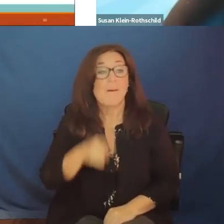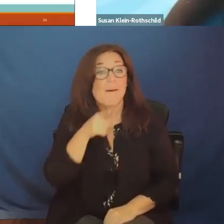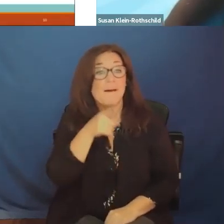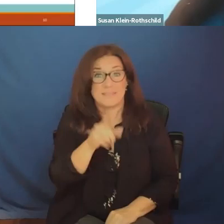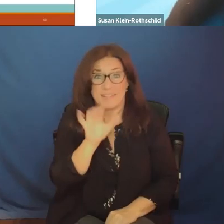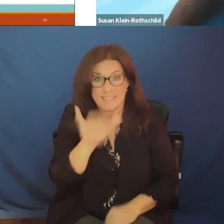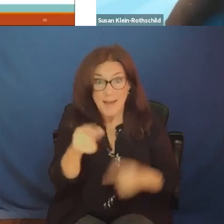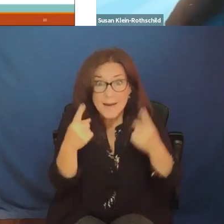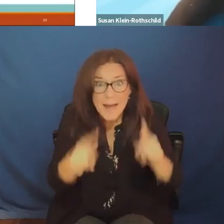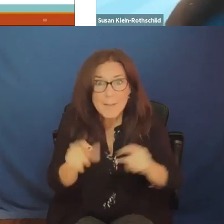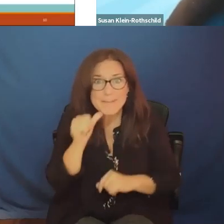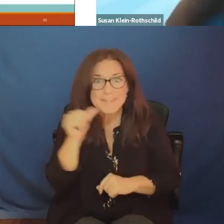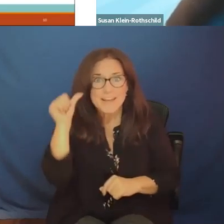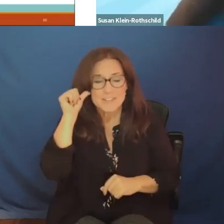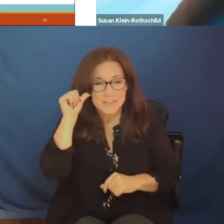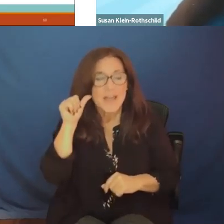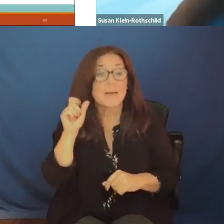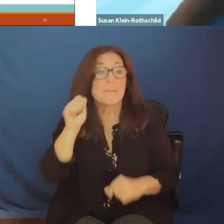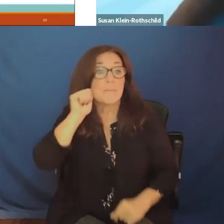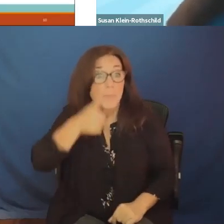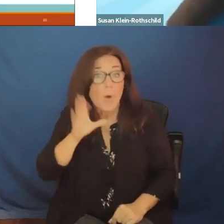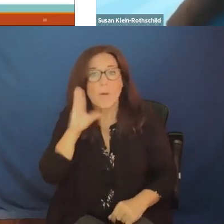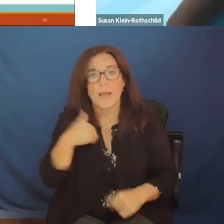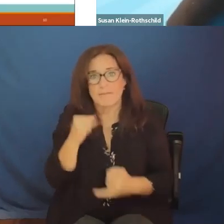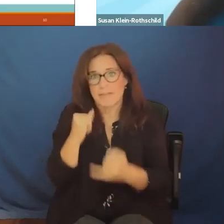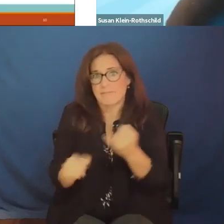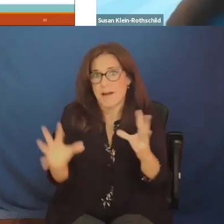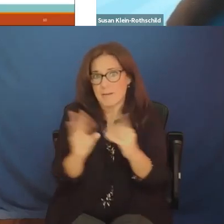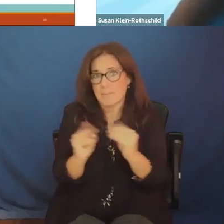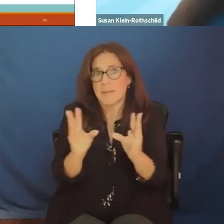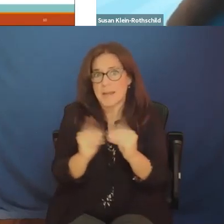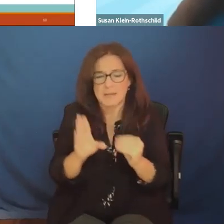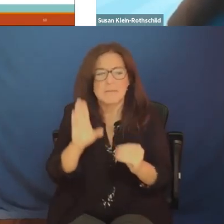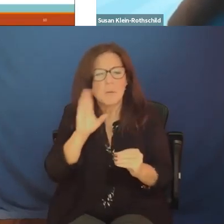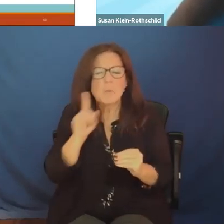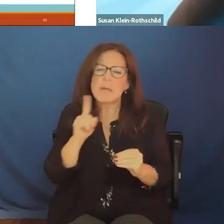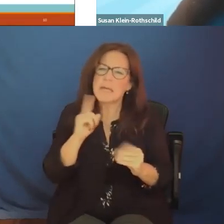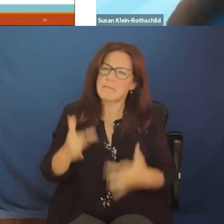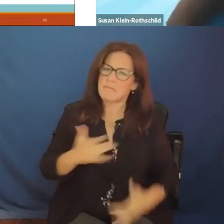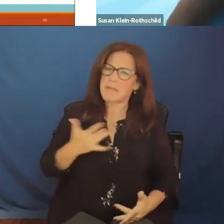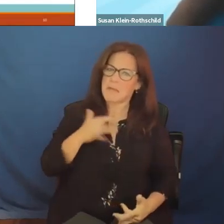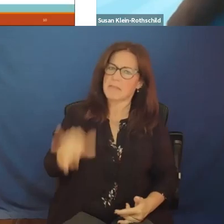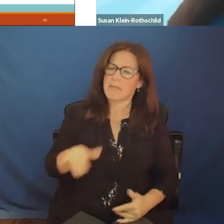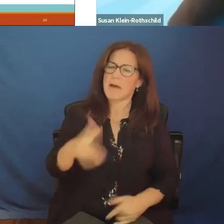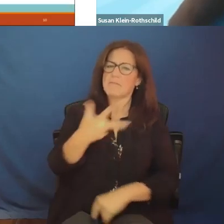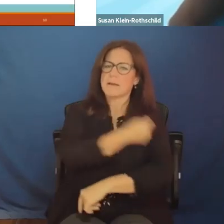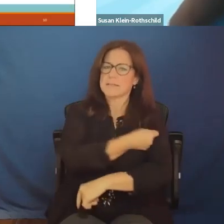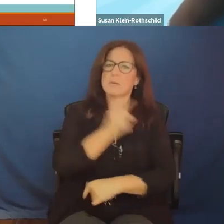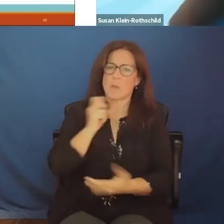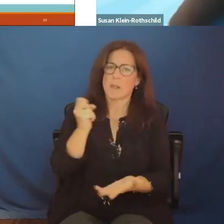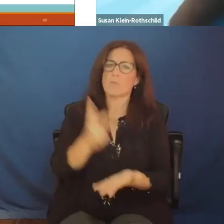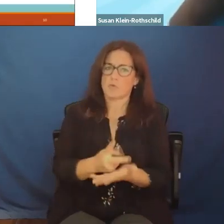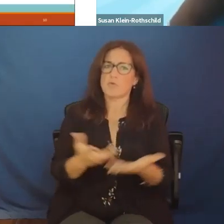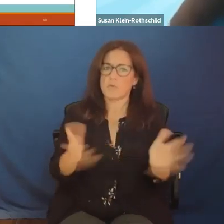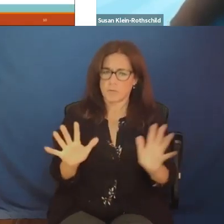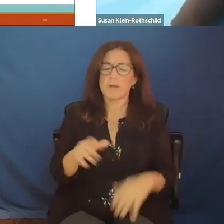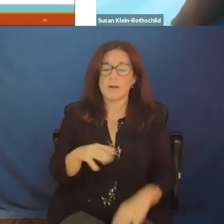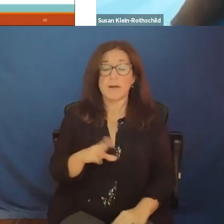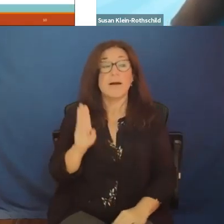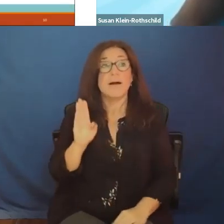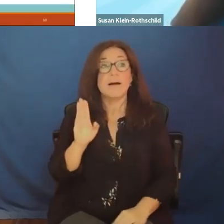esta información cambia constantemente esperamos que la vacuna que sea aprobada para estas personas y para